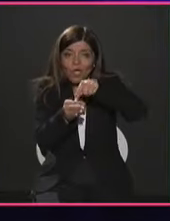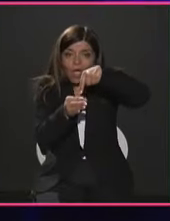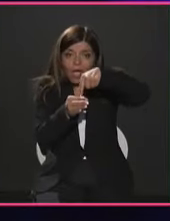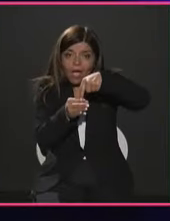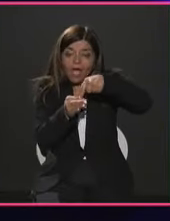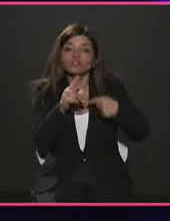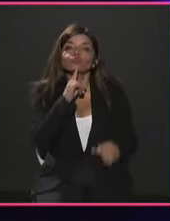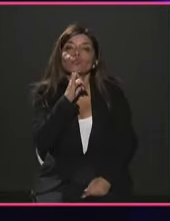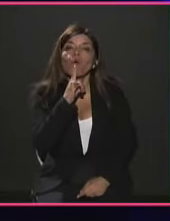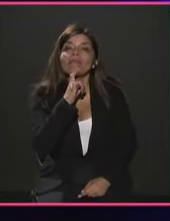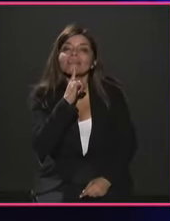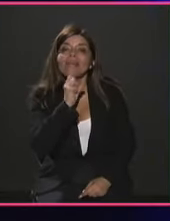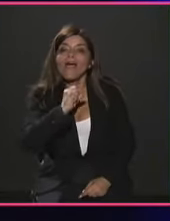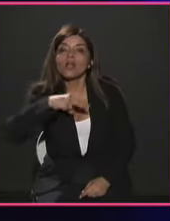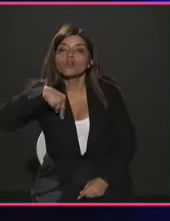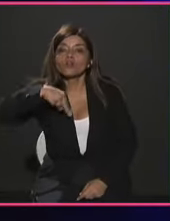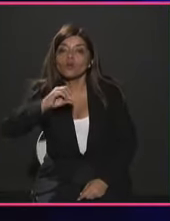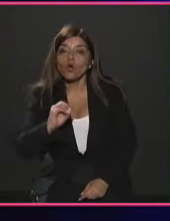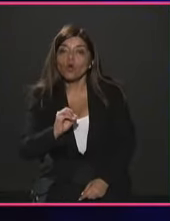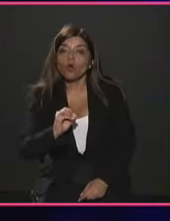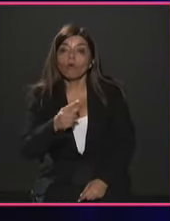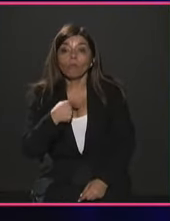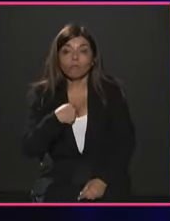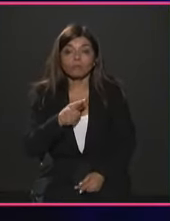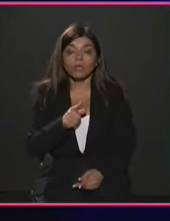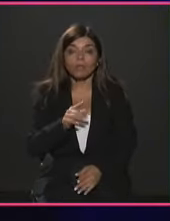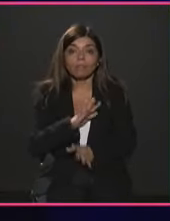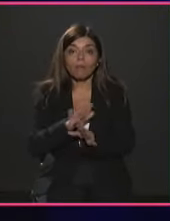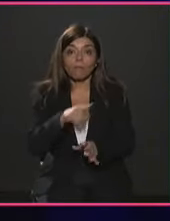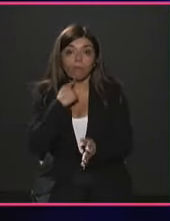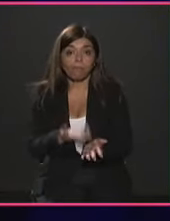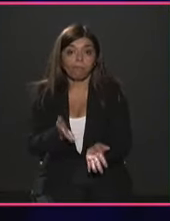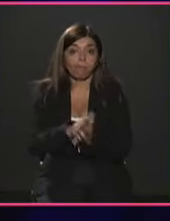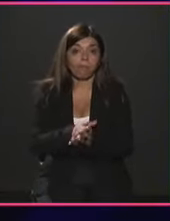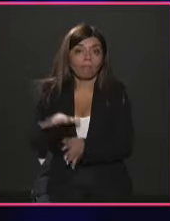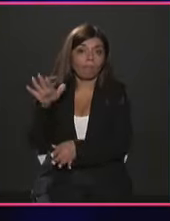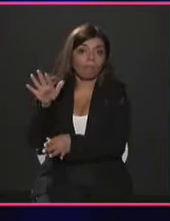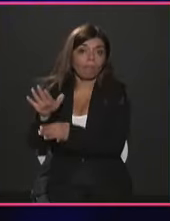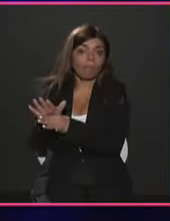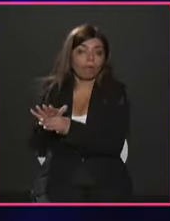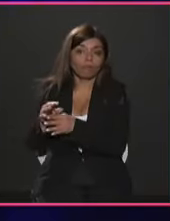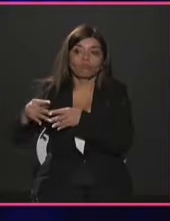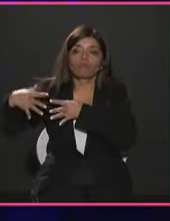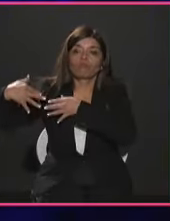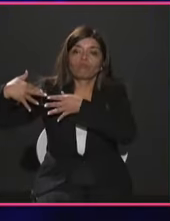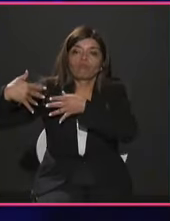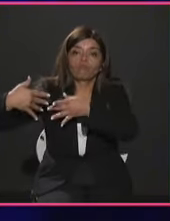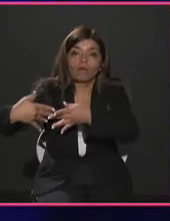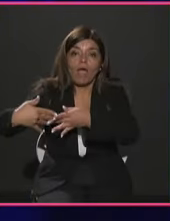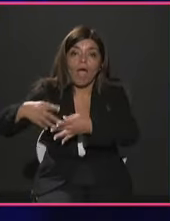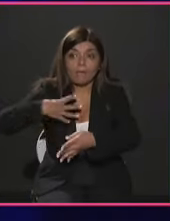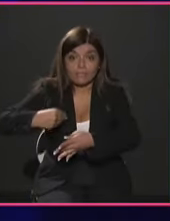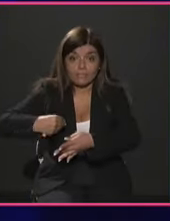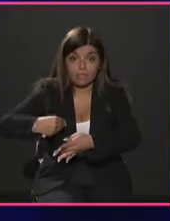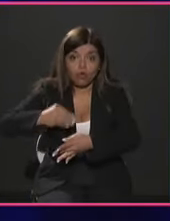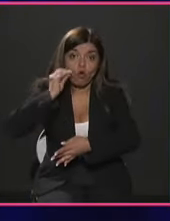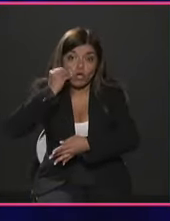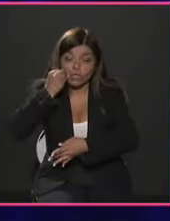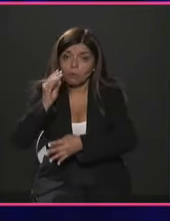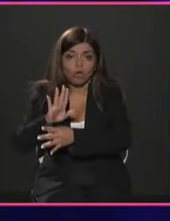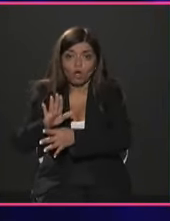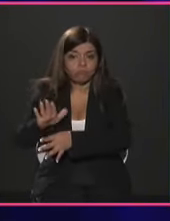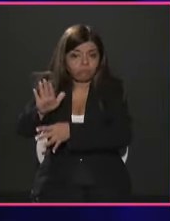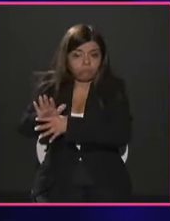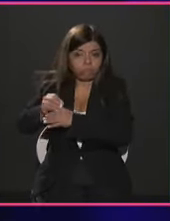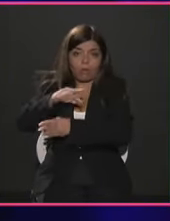Eso me pasa a mí pero cuando me muero no pasa más eso no lo heredo a mis hijos y a los hijos de mis hijos mucho más